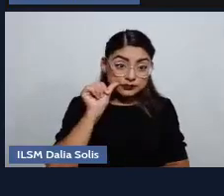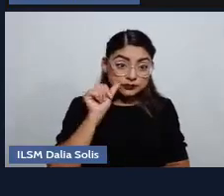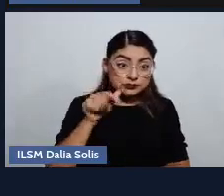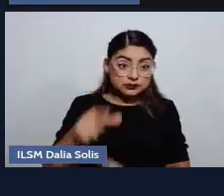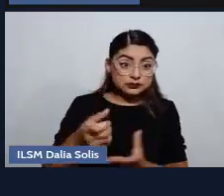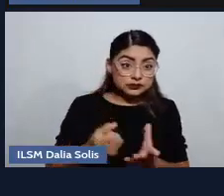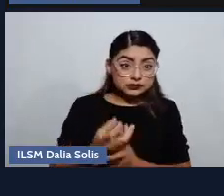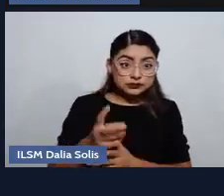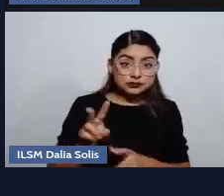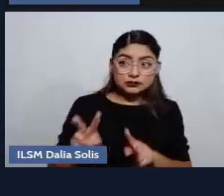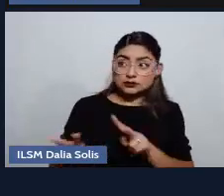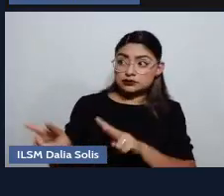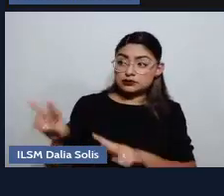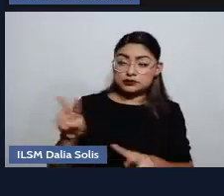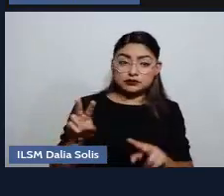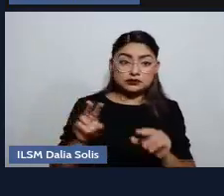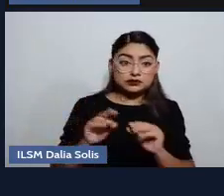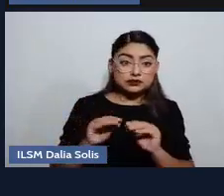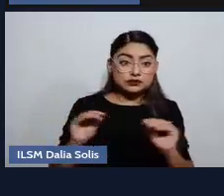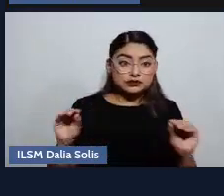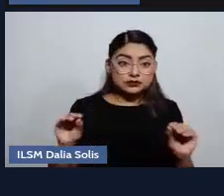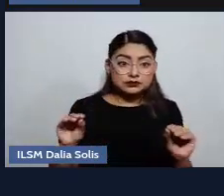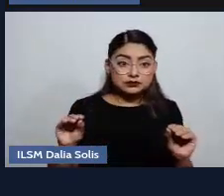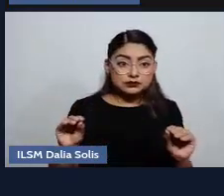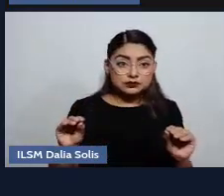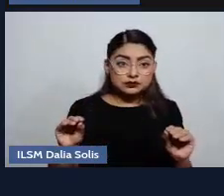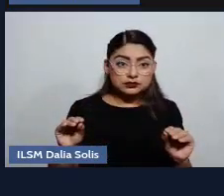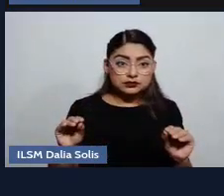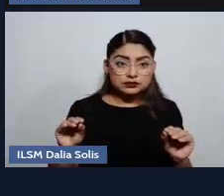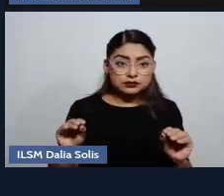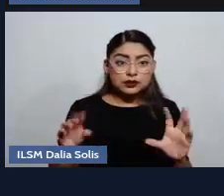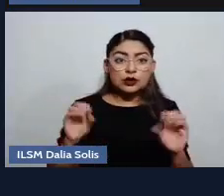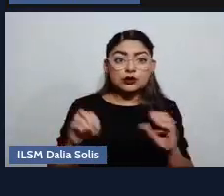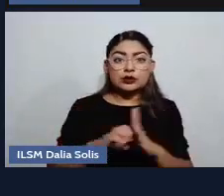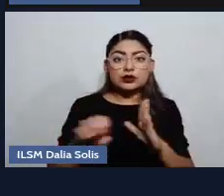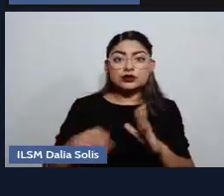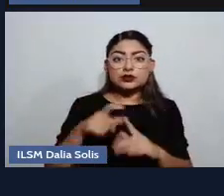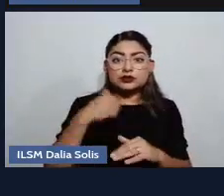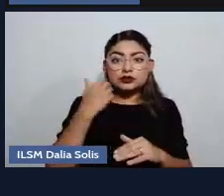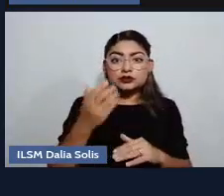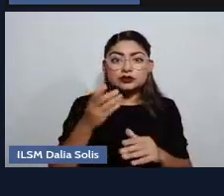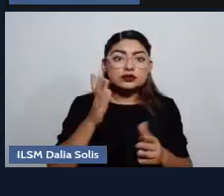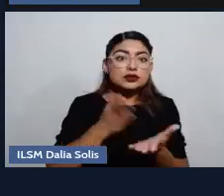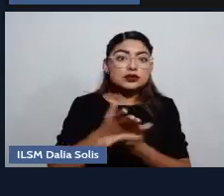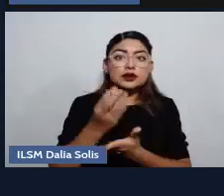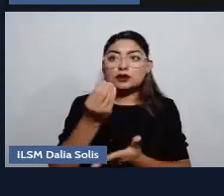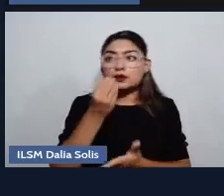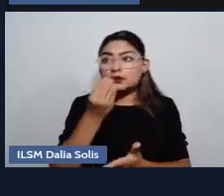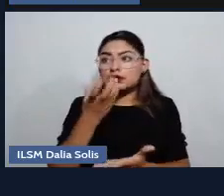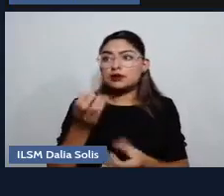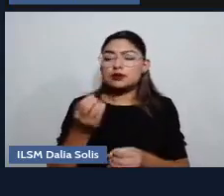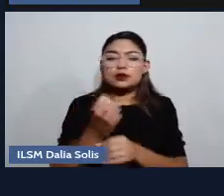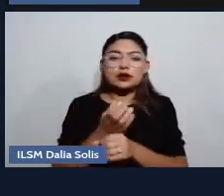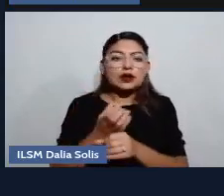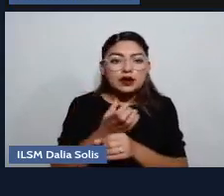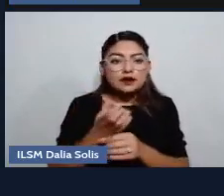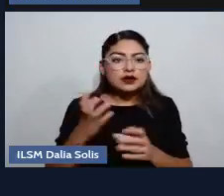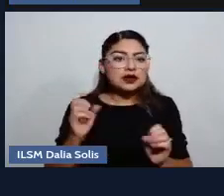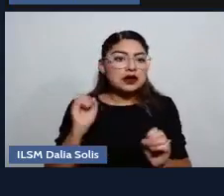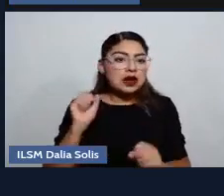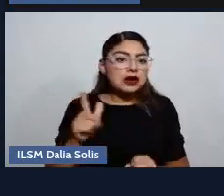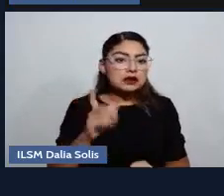que cafés o comida rápida. O sea, no tienes acceso a un lugar donde puedas